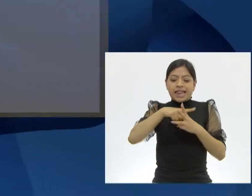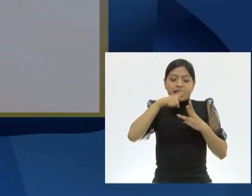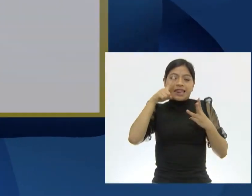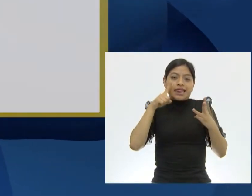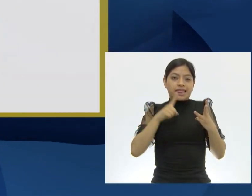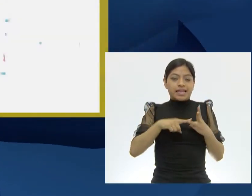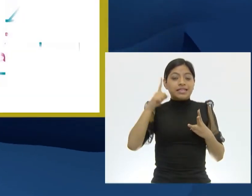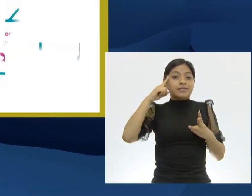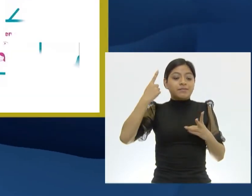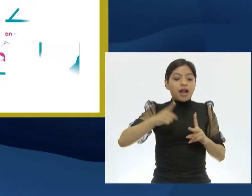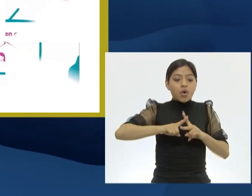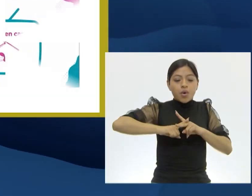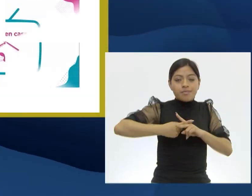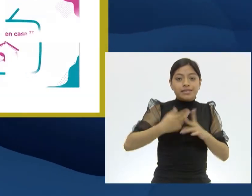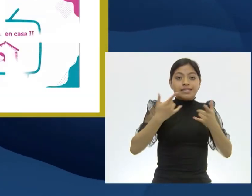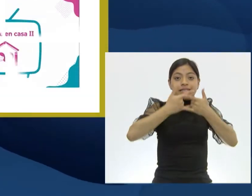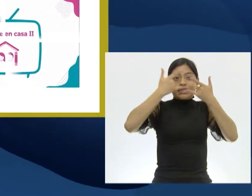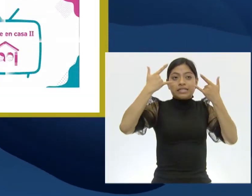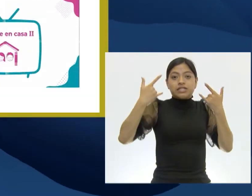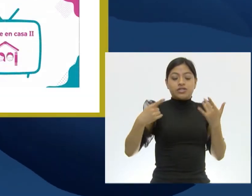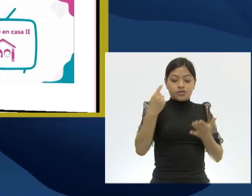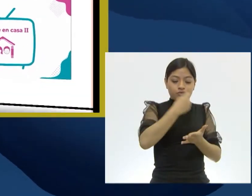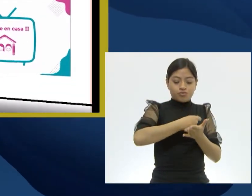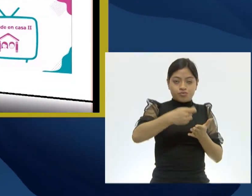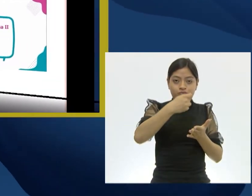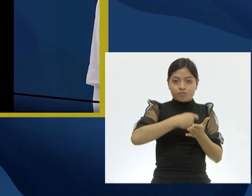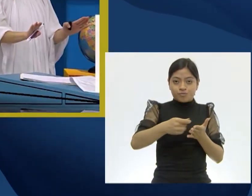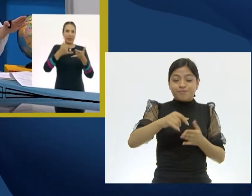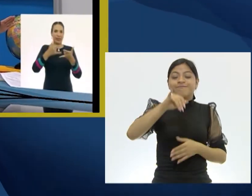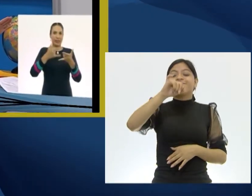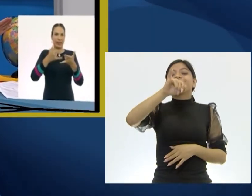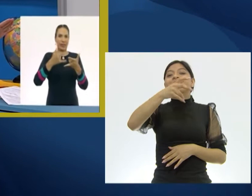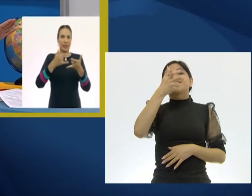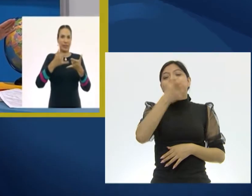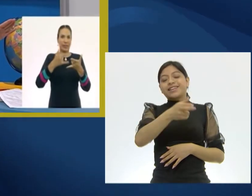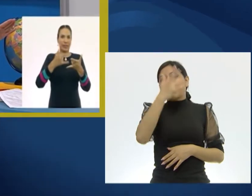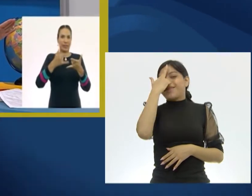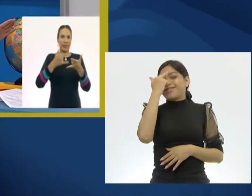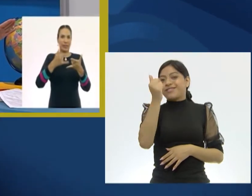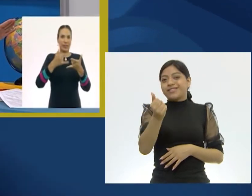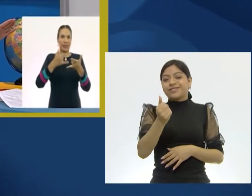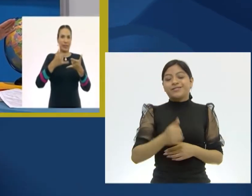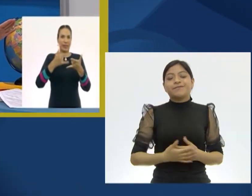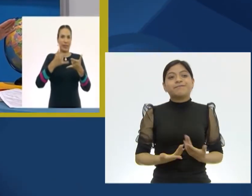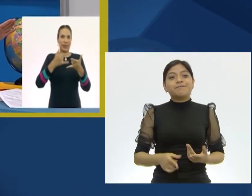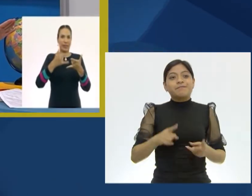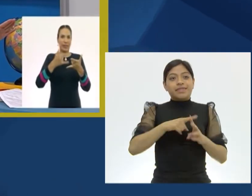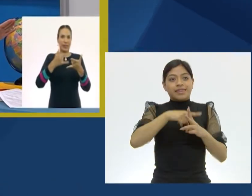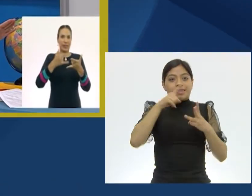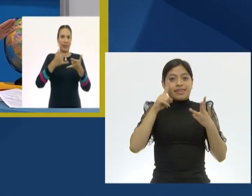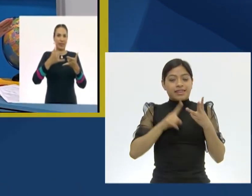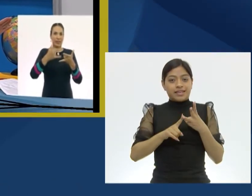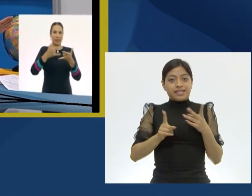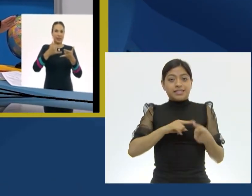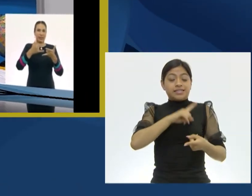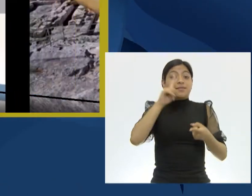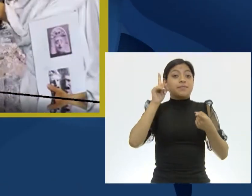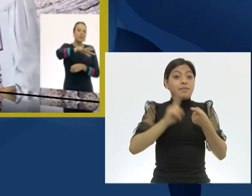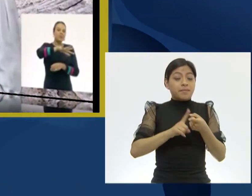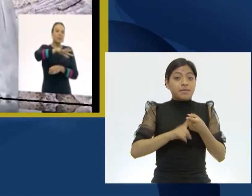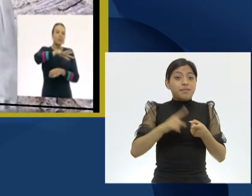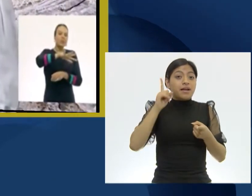historia. Exacto, tienes toda la razón. Vimos 3. La